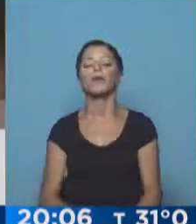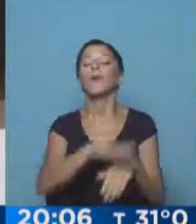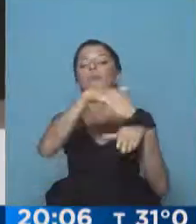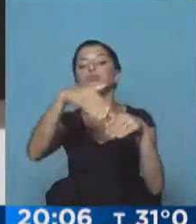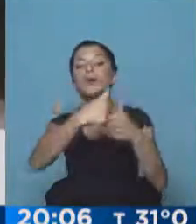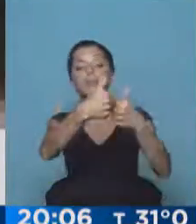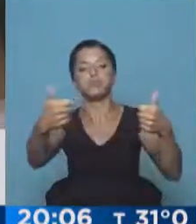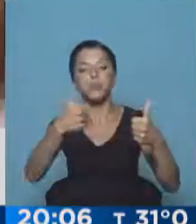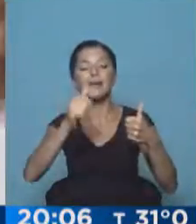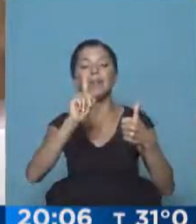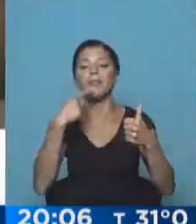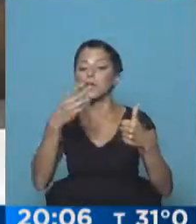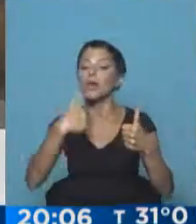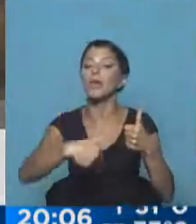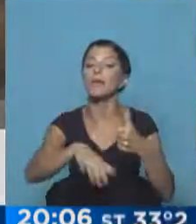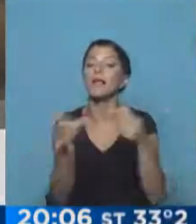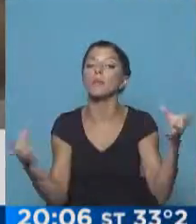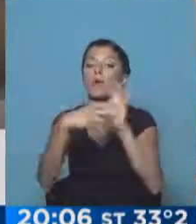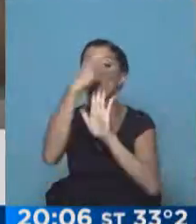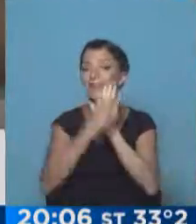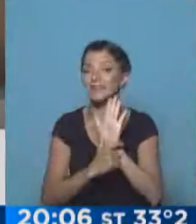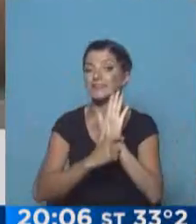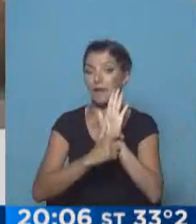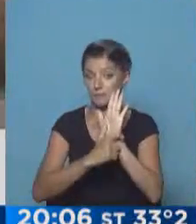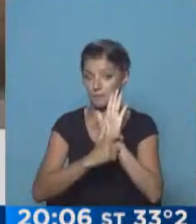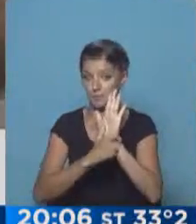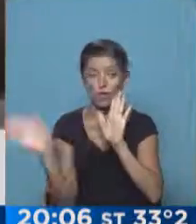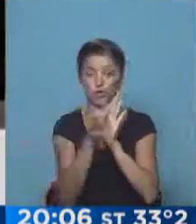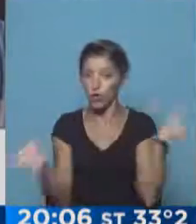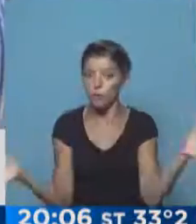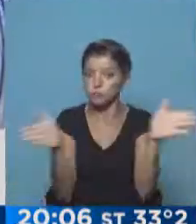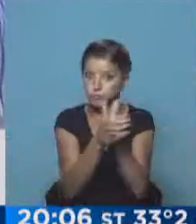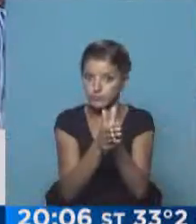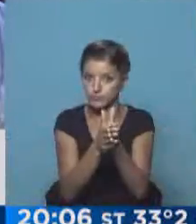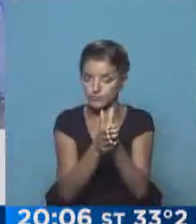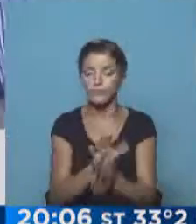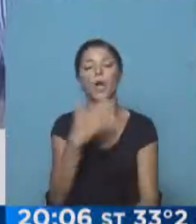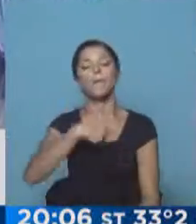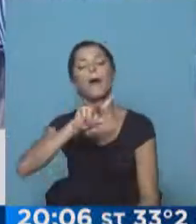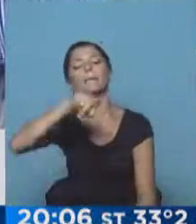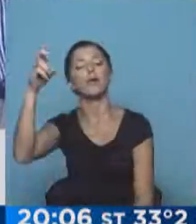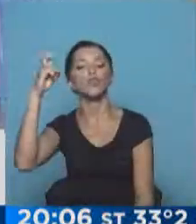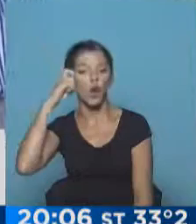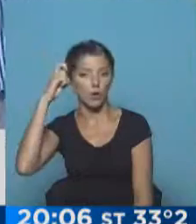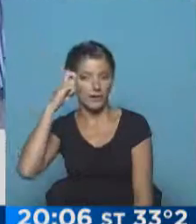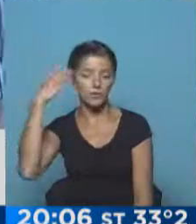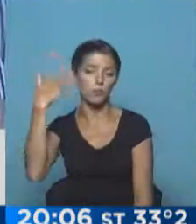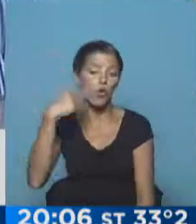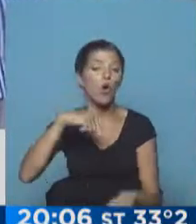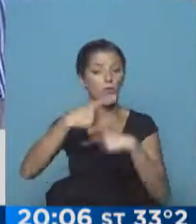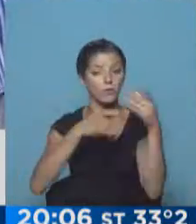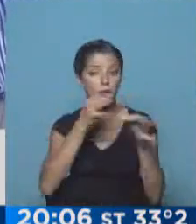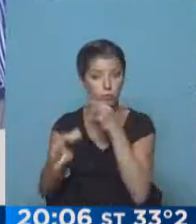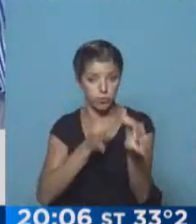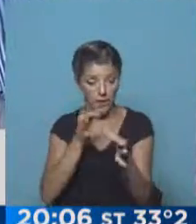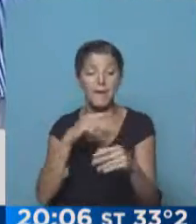su intención de conformar una lista de unidad. Y quedó abierto para otros congresos y para otras instancias seguir debatiendo, pero